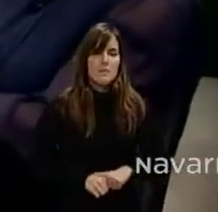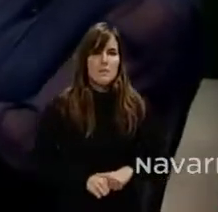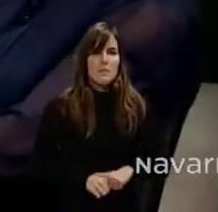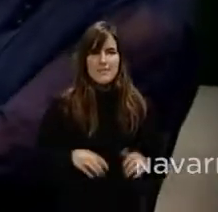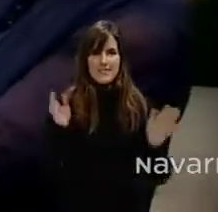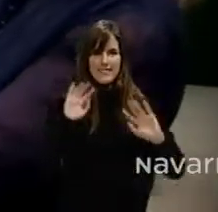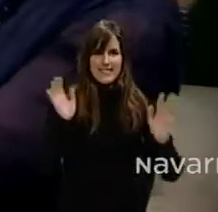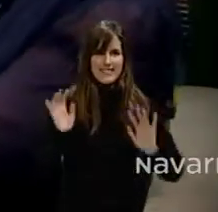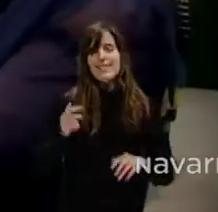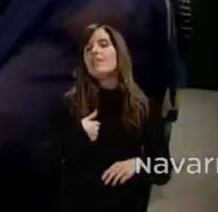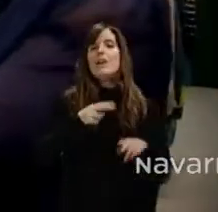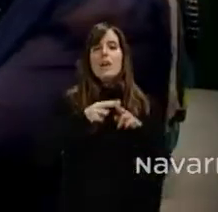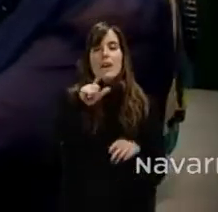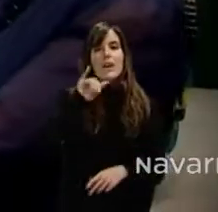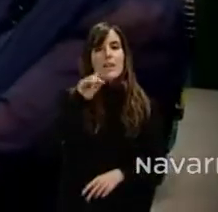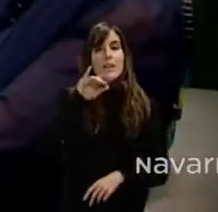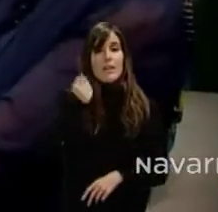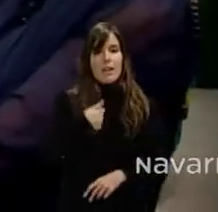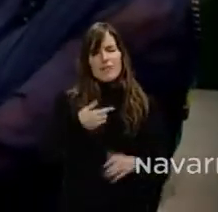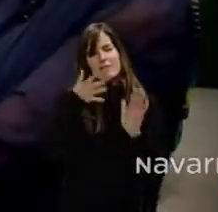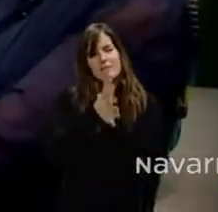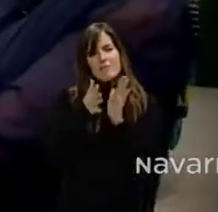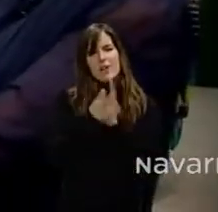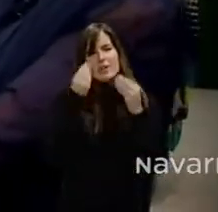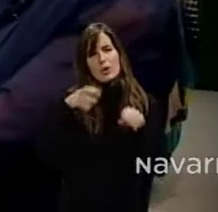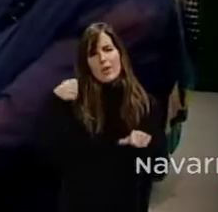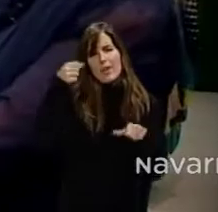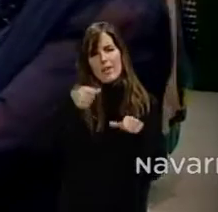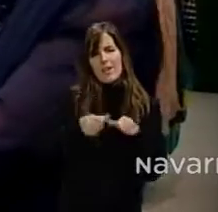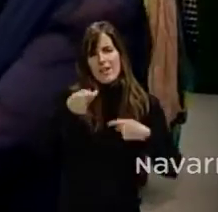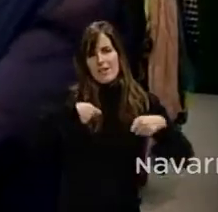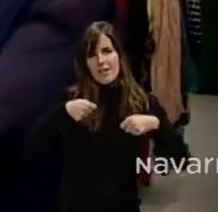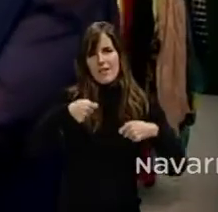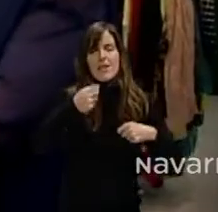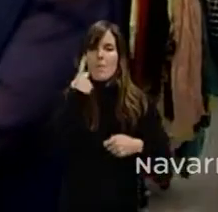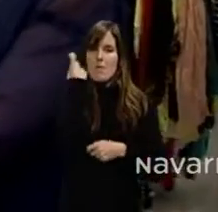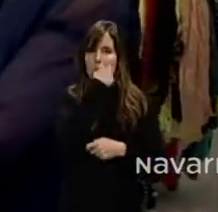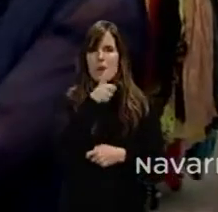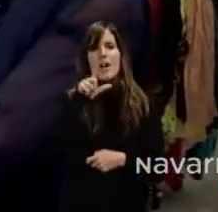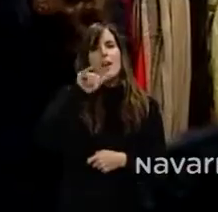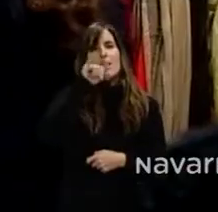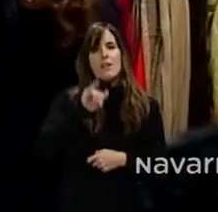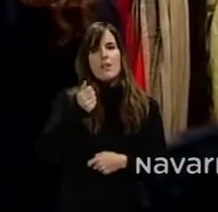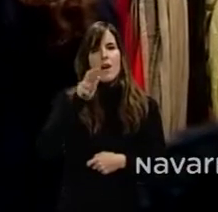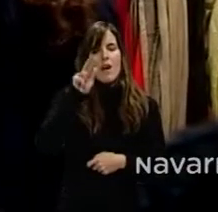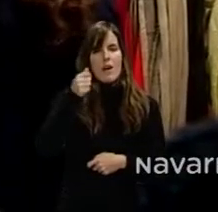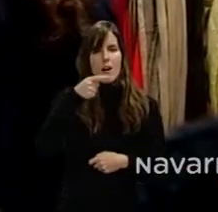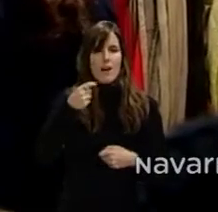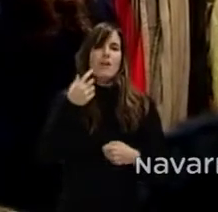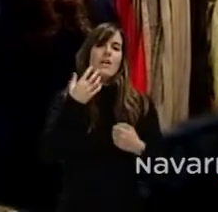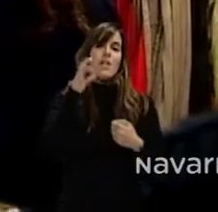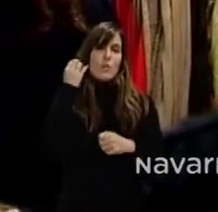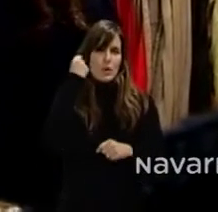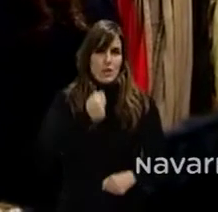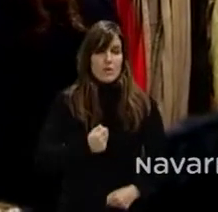Hola, mi nombre es Lidia y os voy a contar los 50 años de historia de perfumería Alizarraga. Este establecimiento se